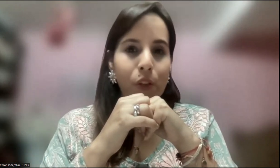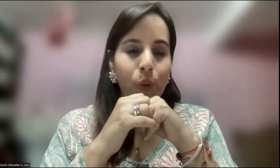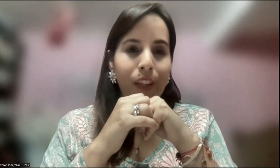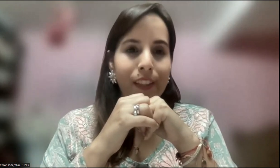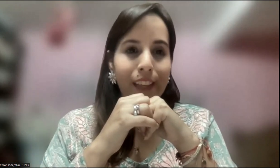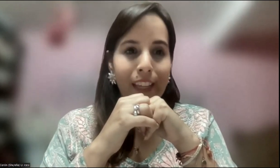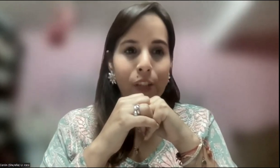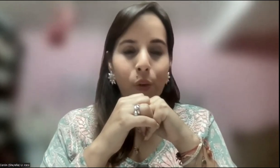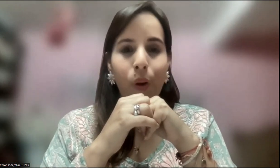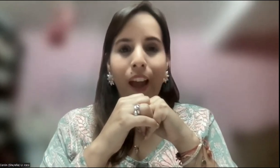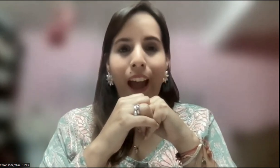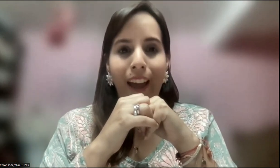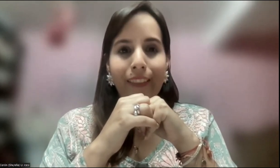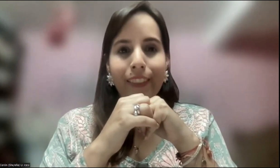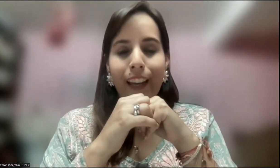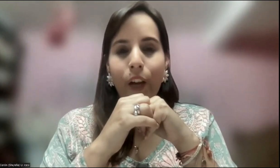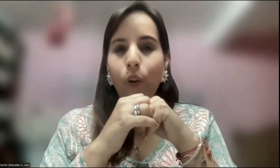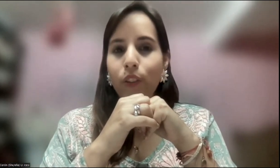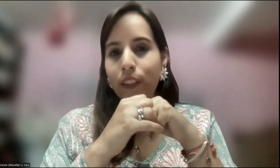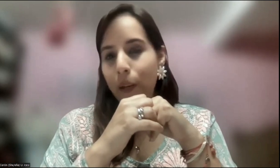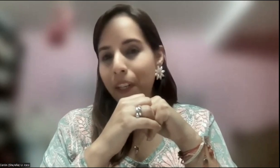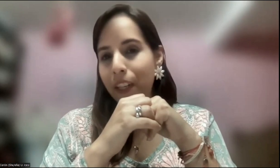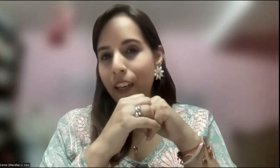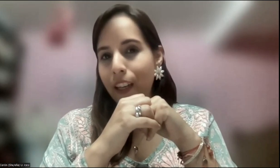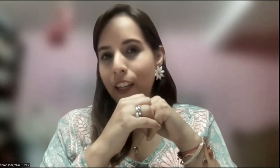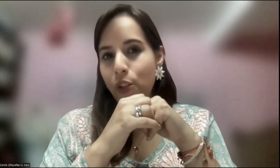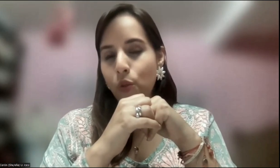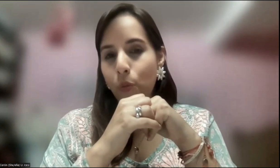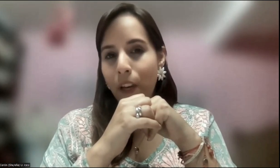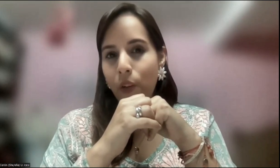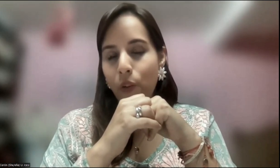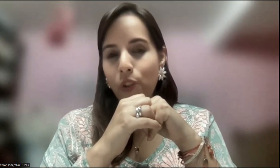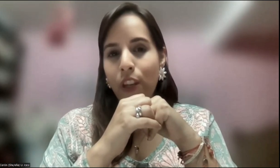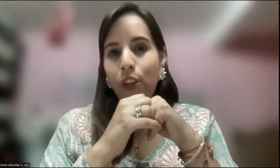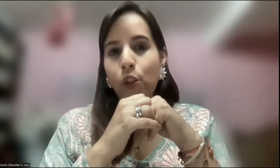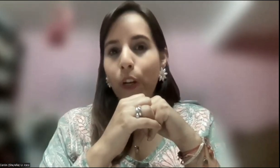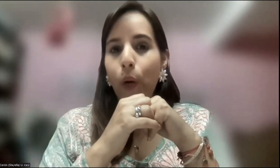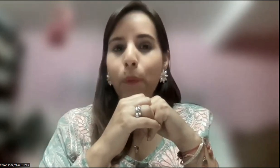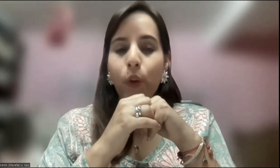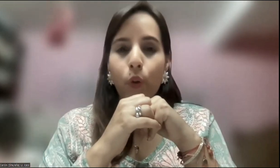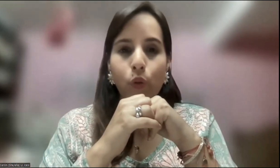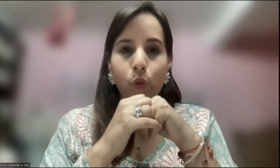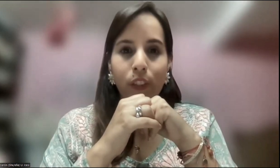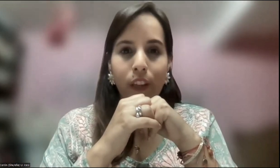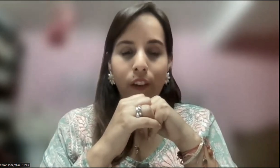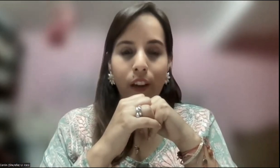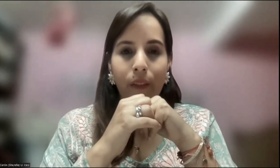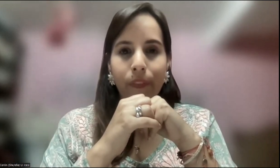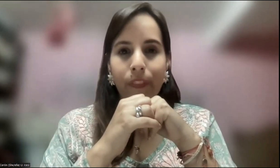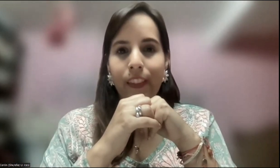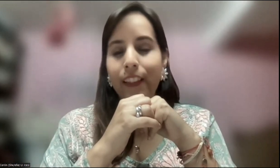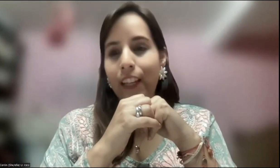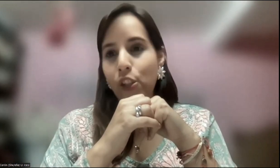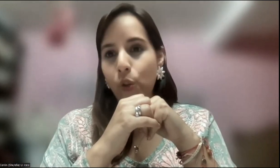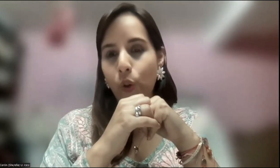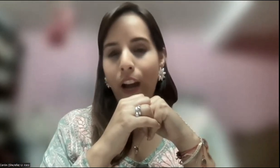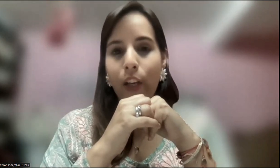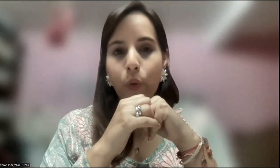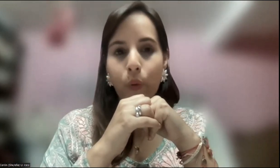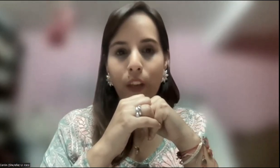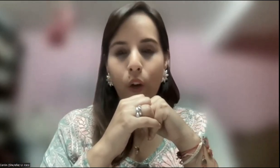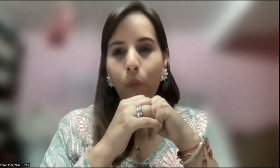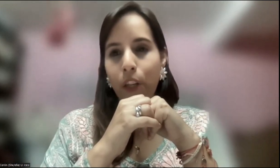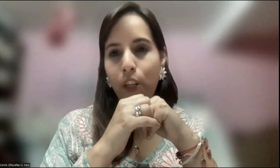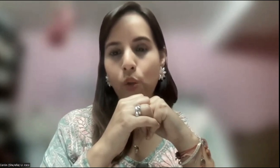intervención que se hizo ante la Corte Interamericana de Derechos Humanos sobre la opinión consultiva del derecho